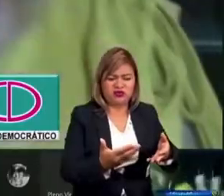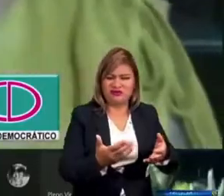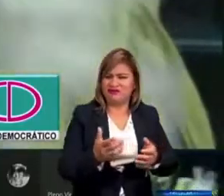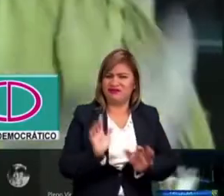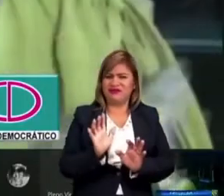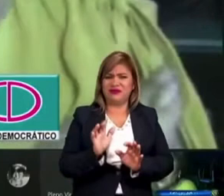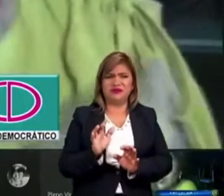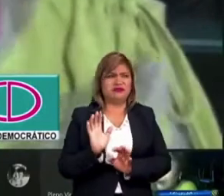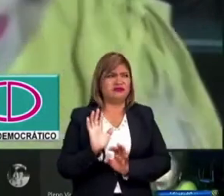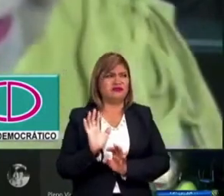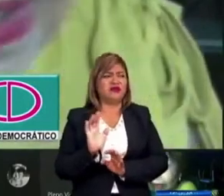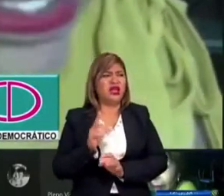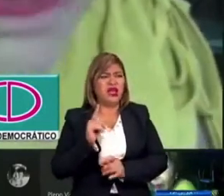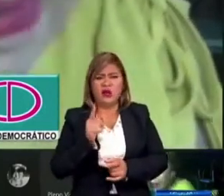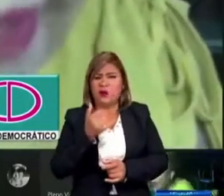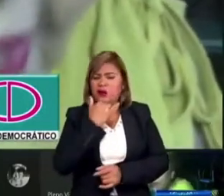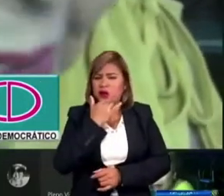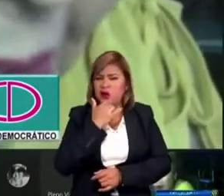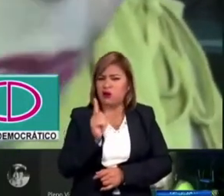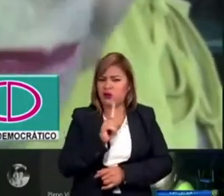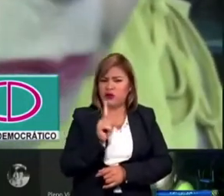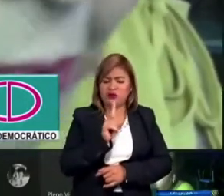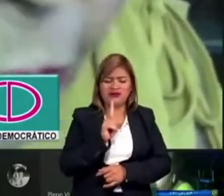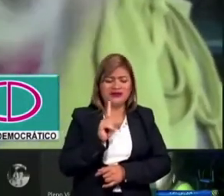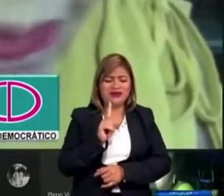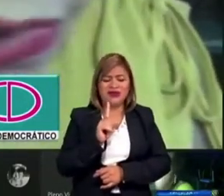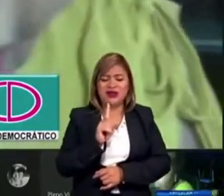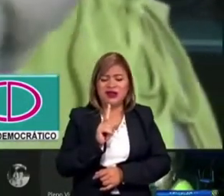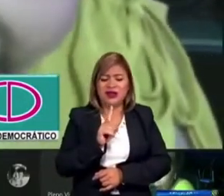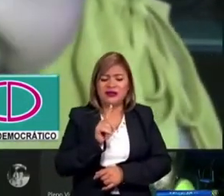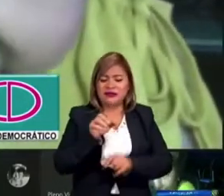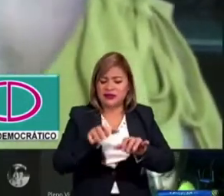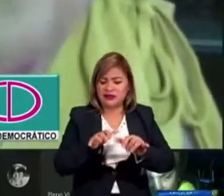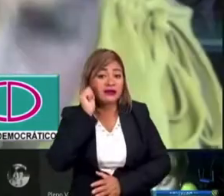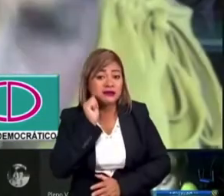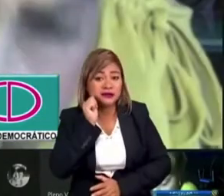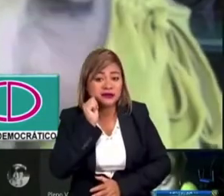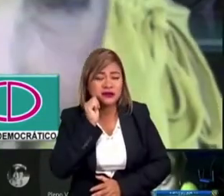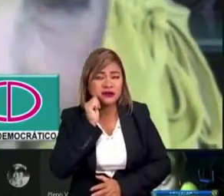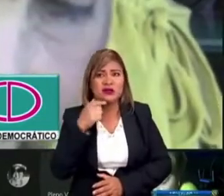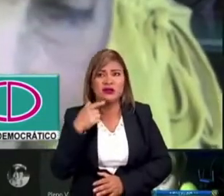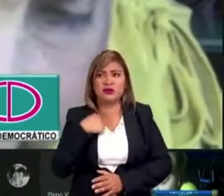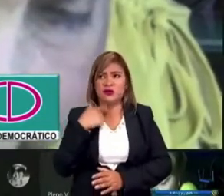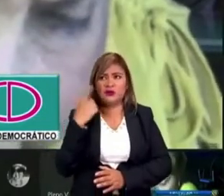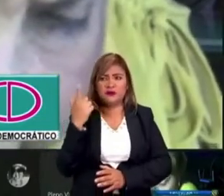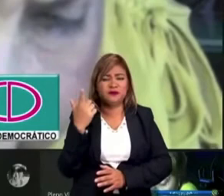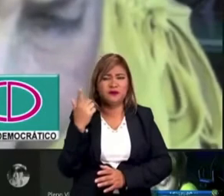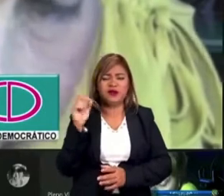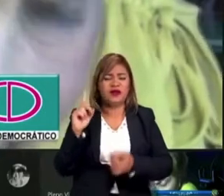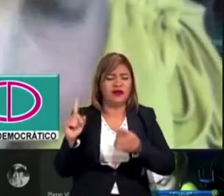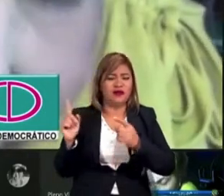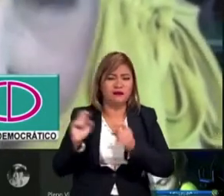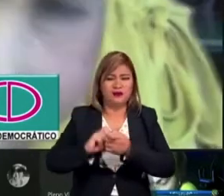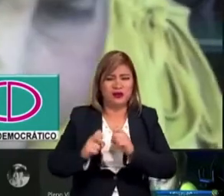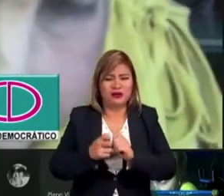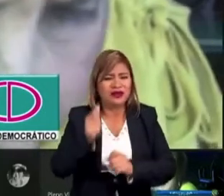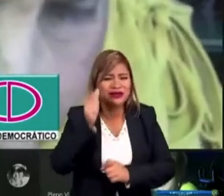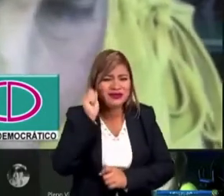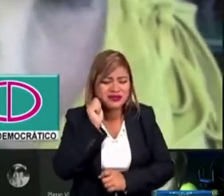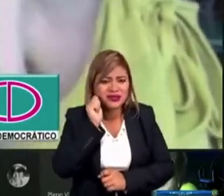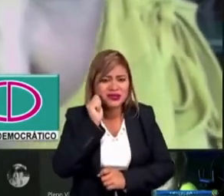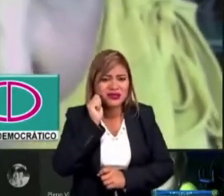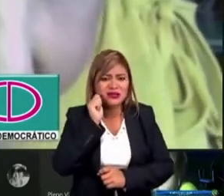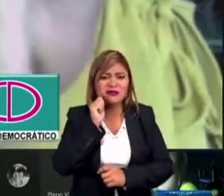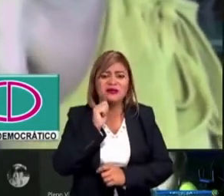López. El secretario no tiene por qué ver el material que un diputado va a mostrar. Este mismo secretario general fue